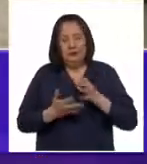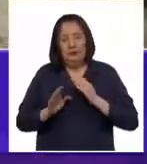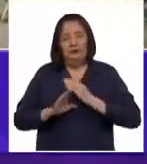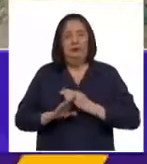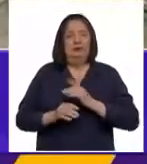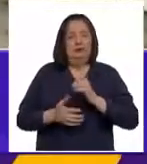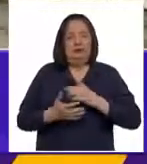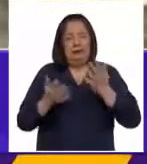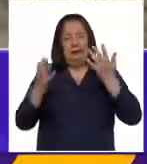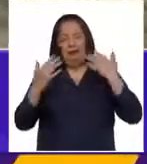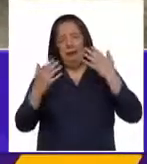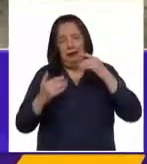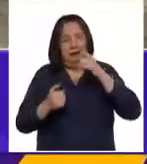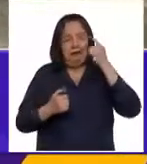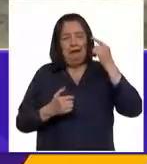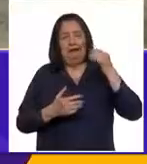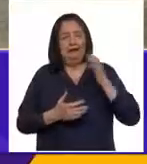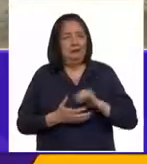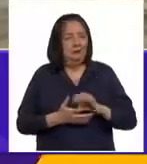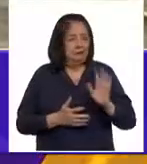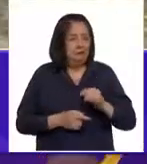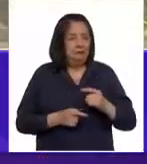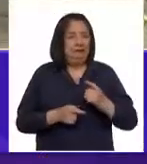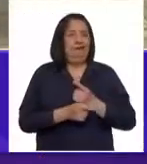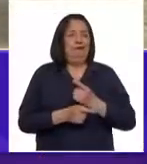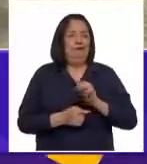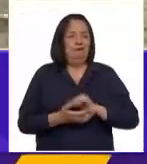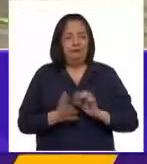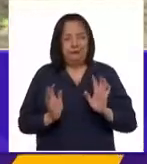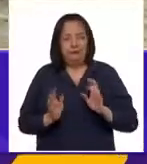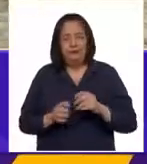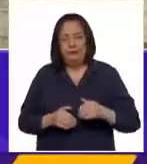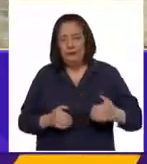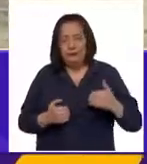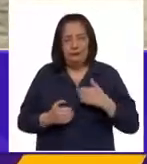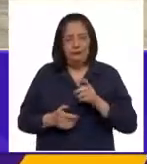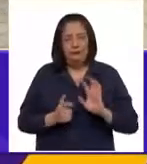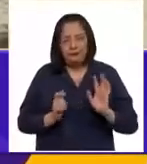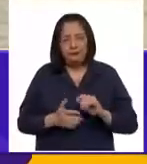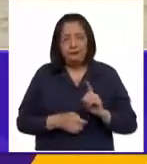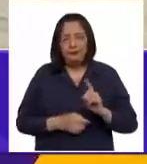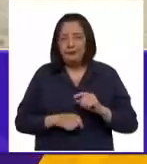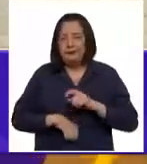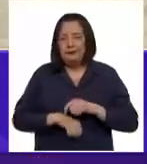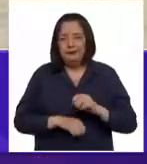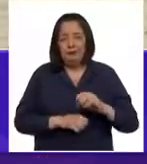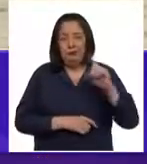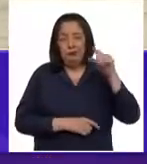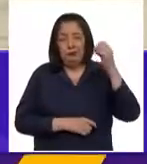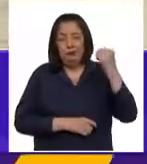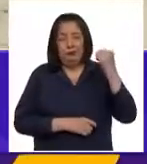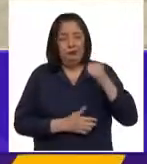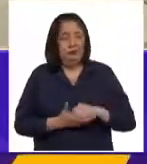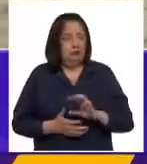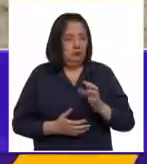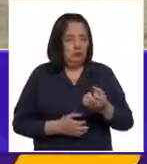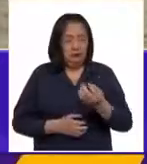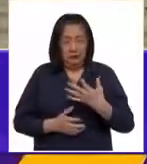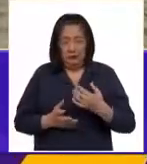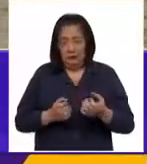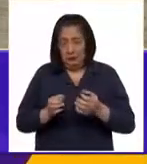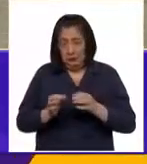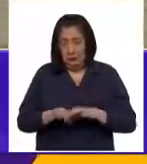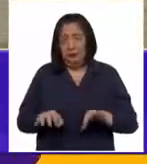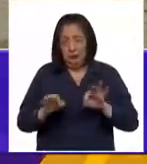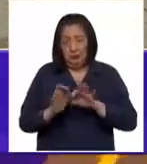evitar los shocks de calor. Eso, al momento, Carlita, los animalitos también, mucho cuidado de sacarlos a las horas más fuertes. Cuéntame, escúchame, por favor, algo muy importante.